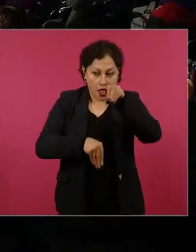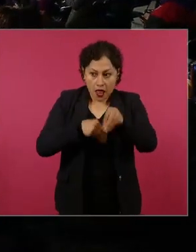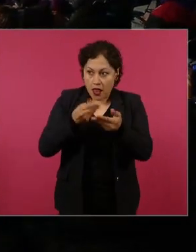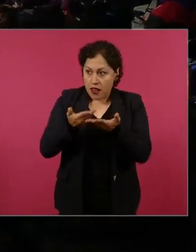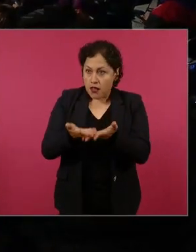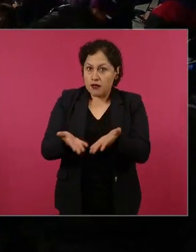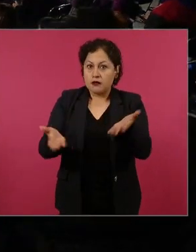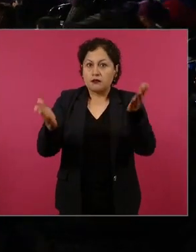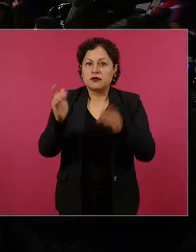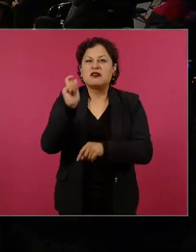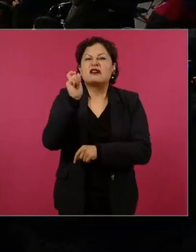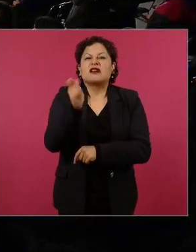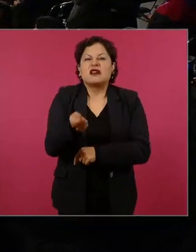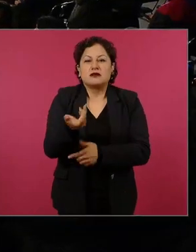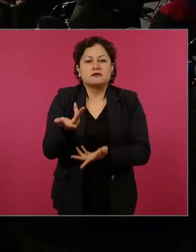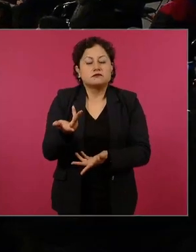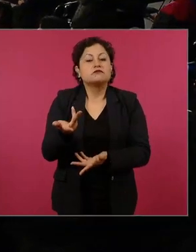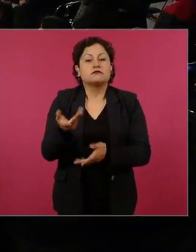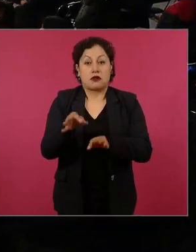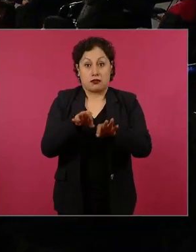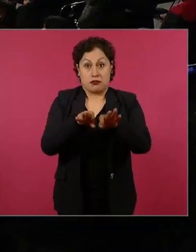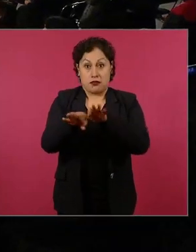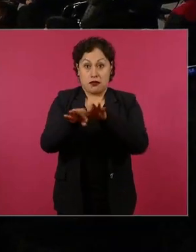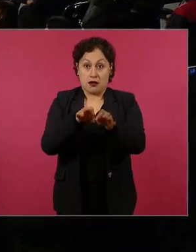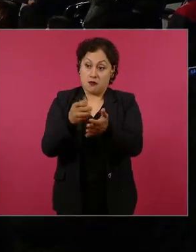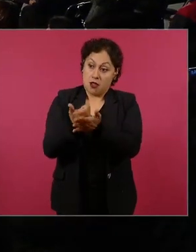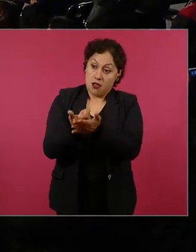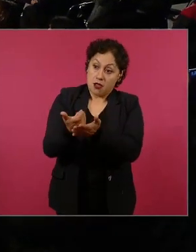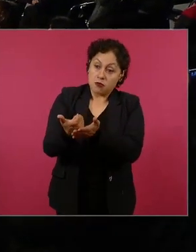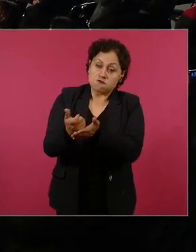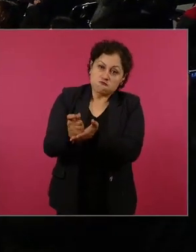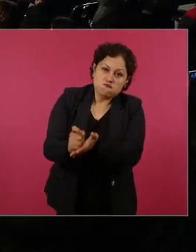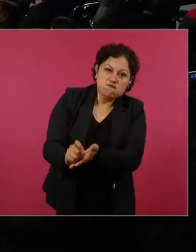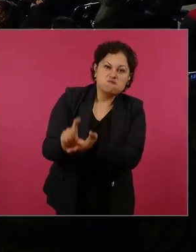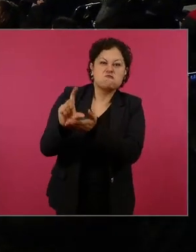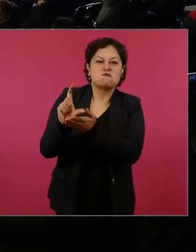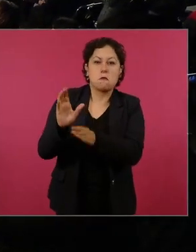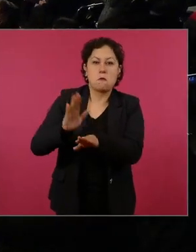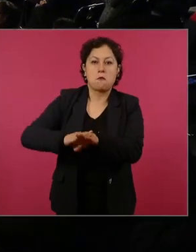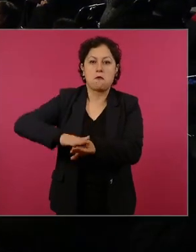no pasaba en 40, 50 años.